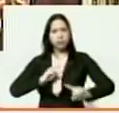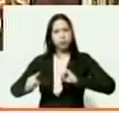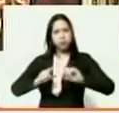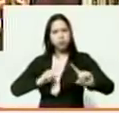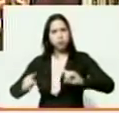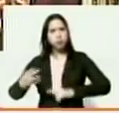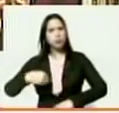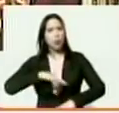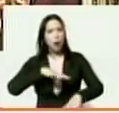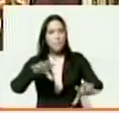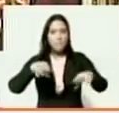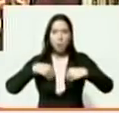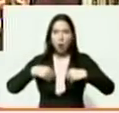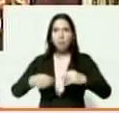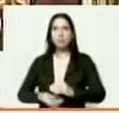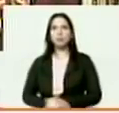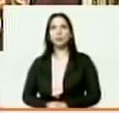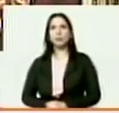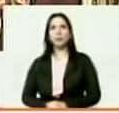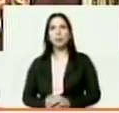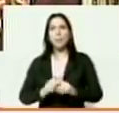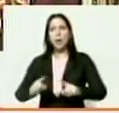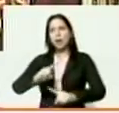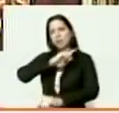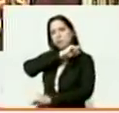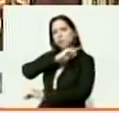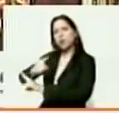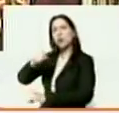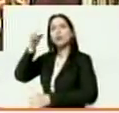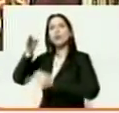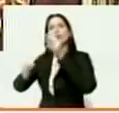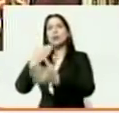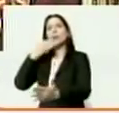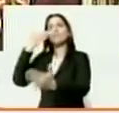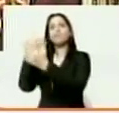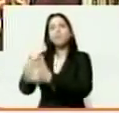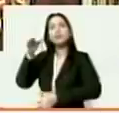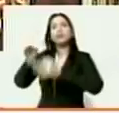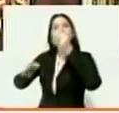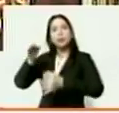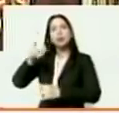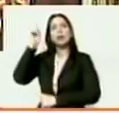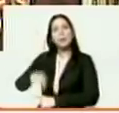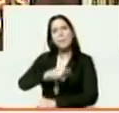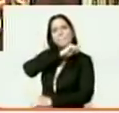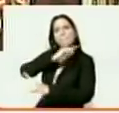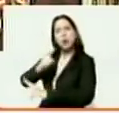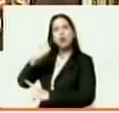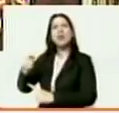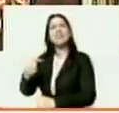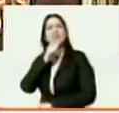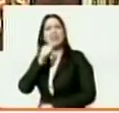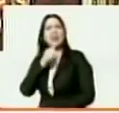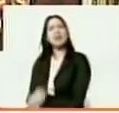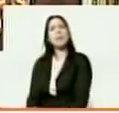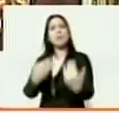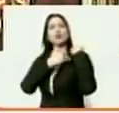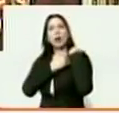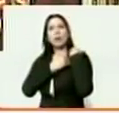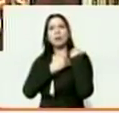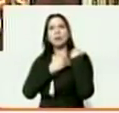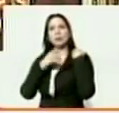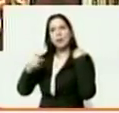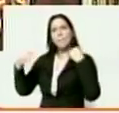hemos tomado para demandar justicia y para demandar a los responsables de